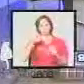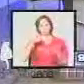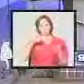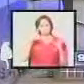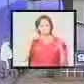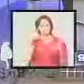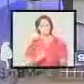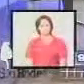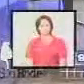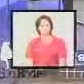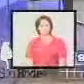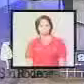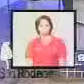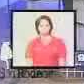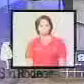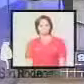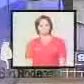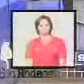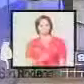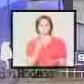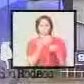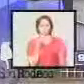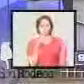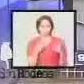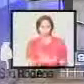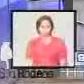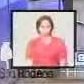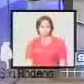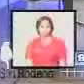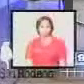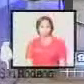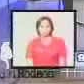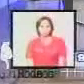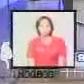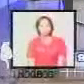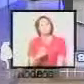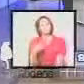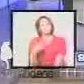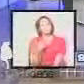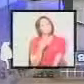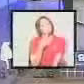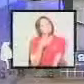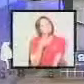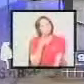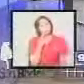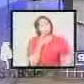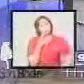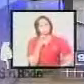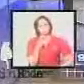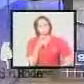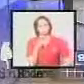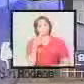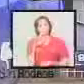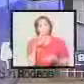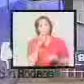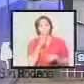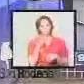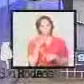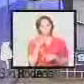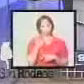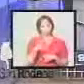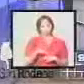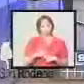noches, don Carlos. Muy buenas noches. Yo una cosa que quería hacerles con respecto al crédito que estaba hablando el señor,